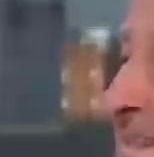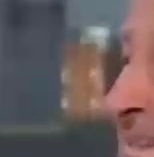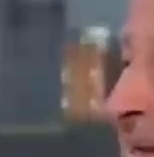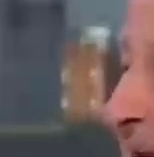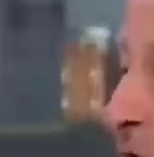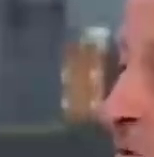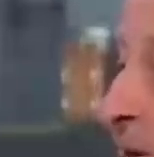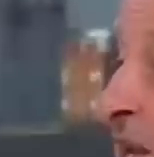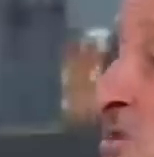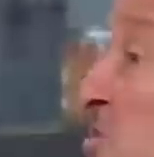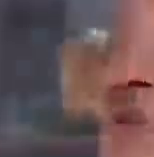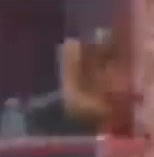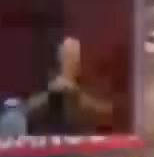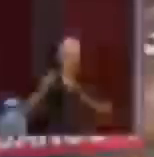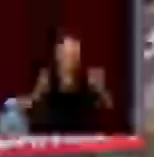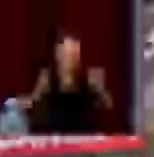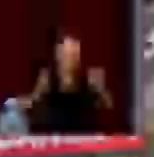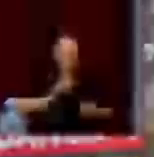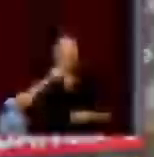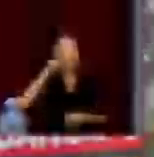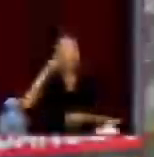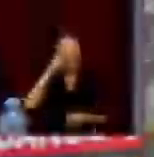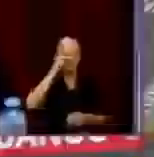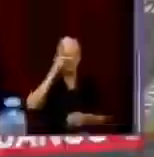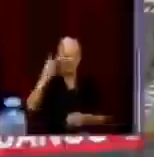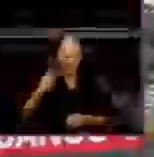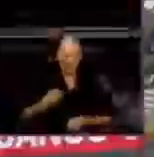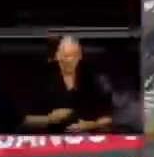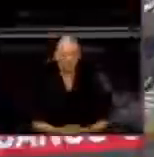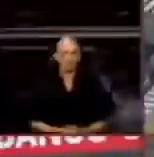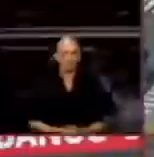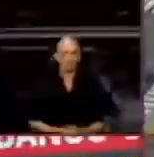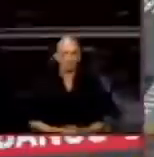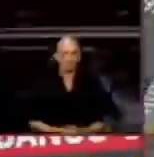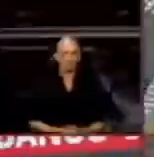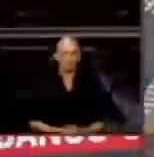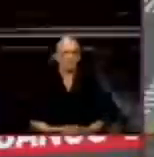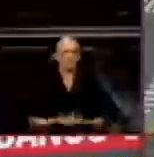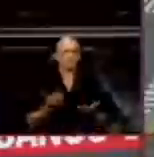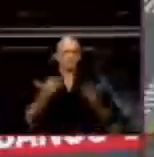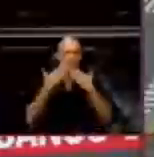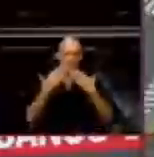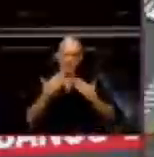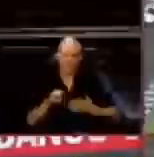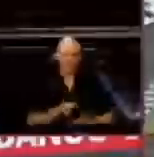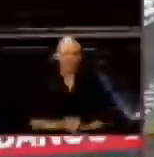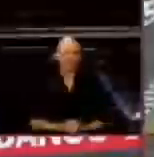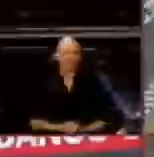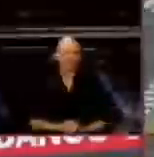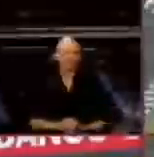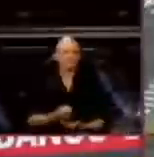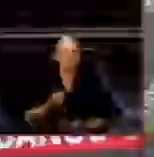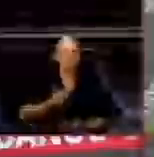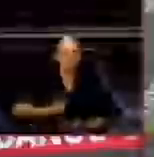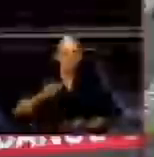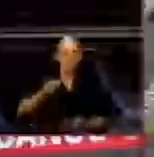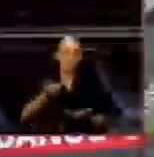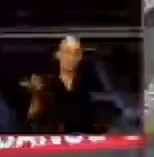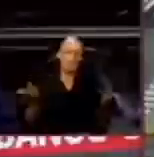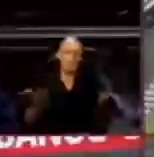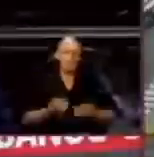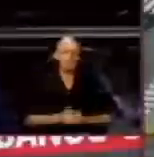de sincerar los precios, de sincerar ciertas compañías, no hablemos en ese momento Entel era